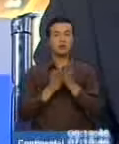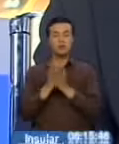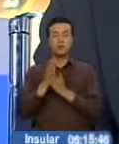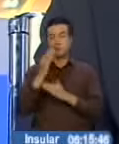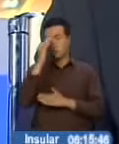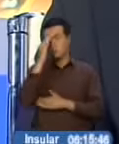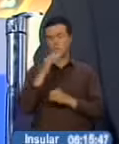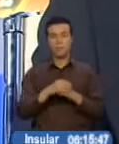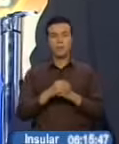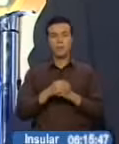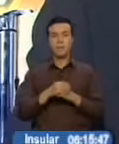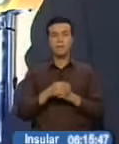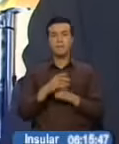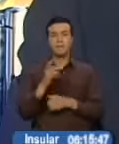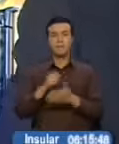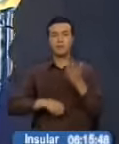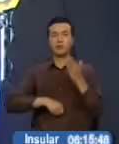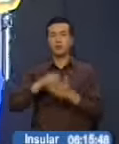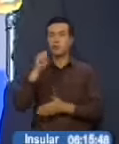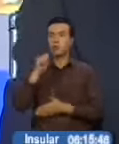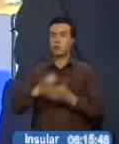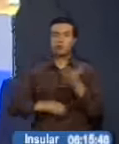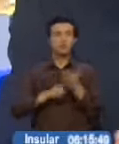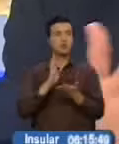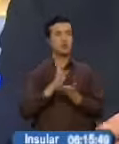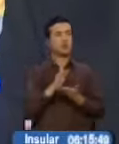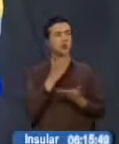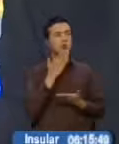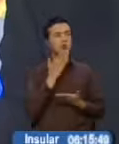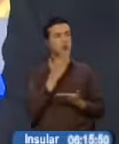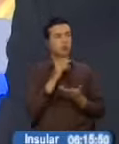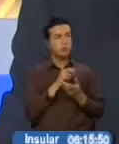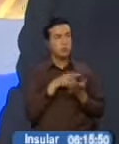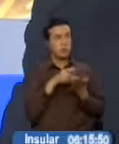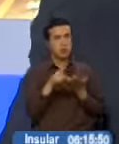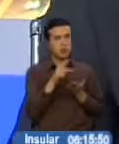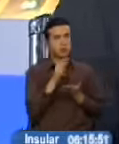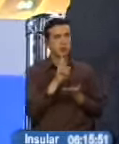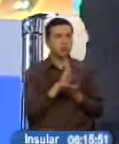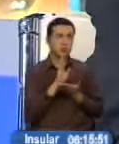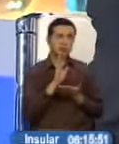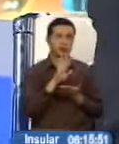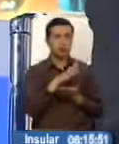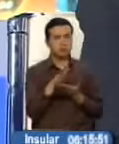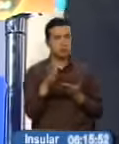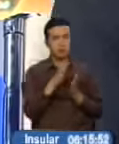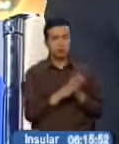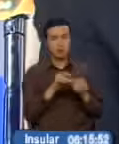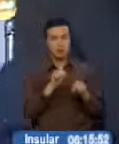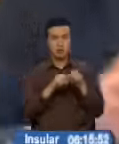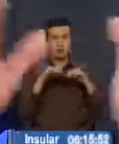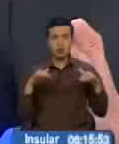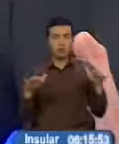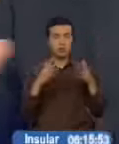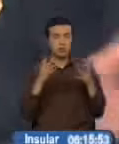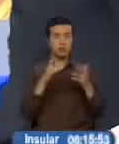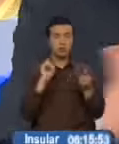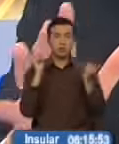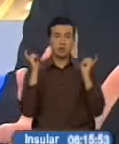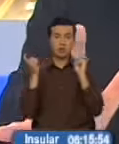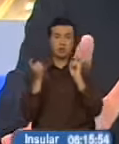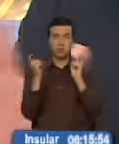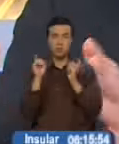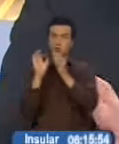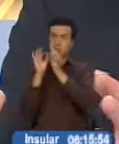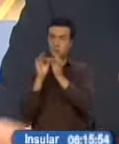costado entonces el contratar una póliza de seguro o una cobertura de seguro básicamente por los daños patrimoniales? Porque la modernización es